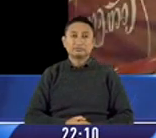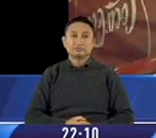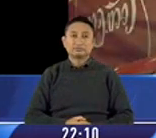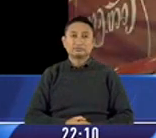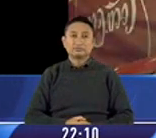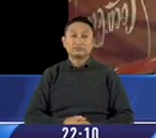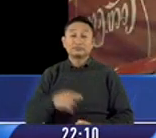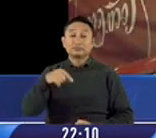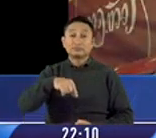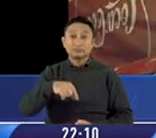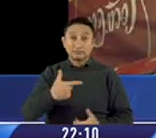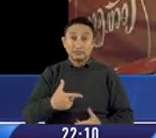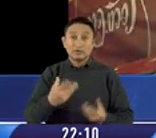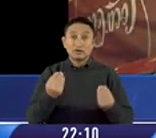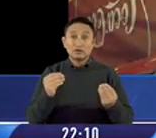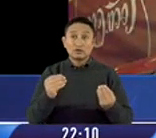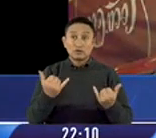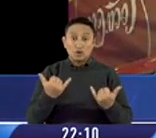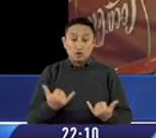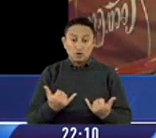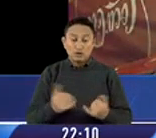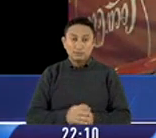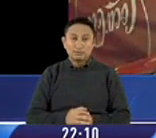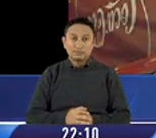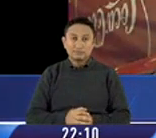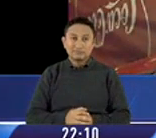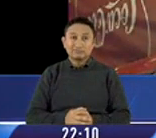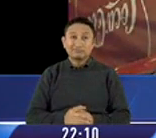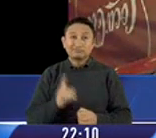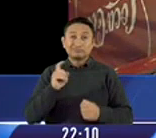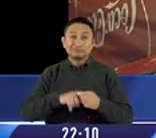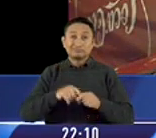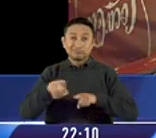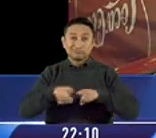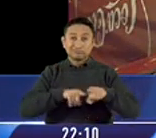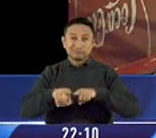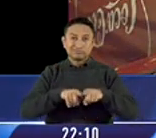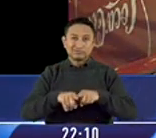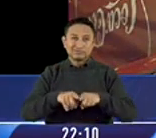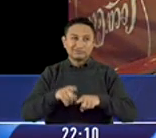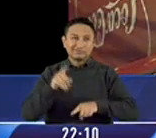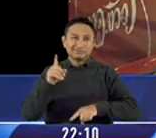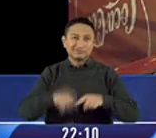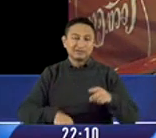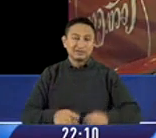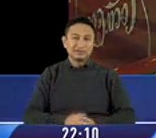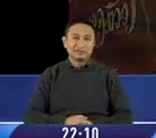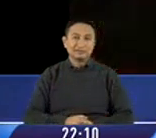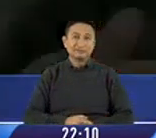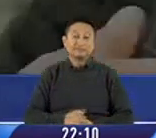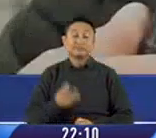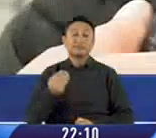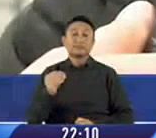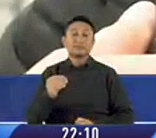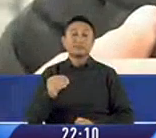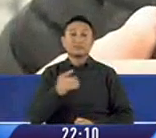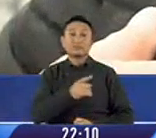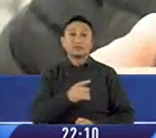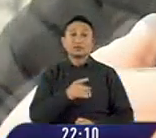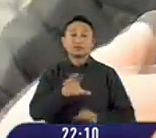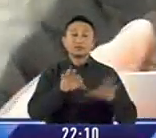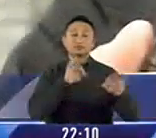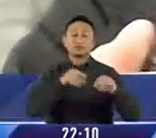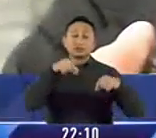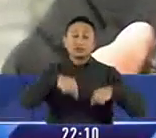del susto, ahora los jóvenes tal vez no puedan participar en una competencia para la que se alistaban. Les asaltaron a los chicos de la selección de